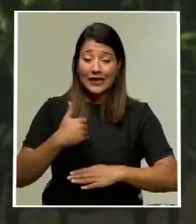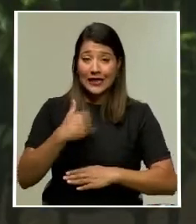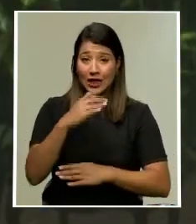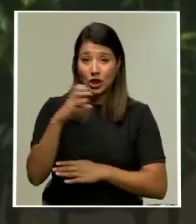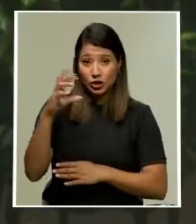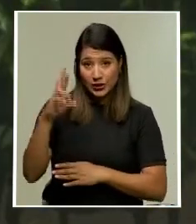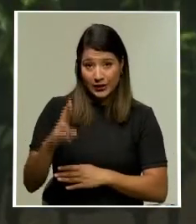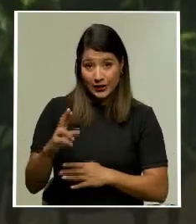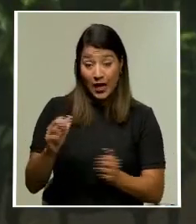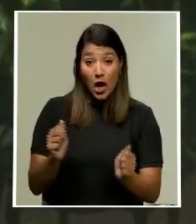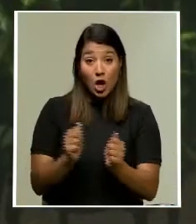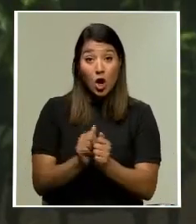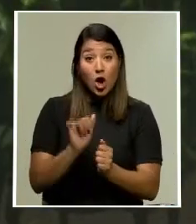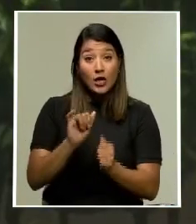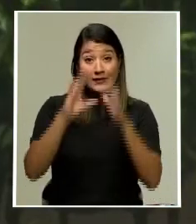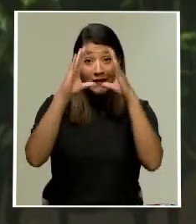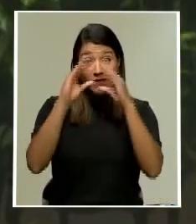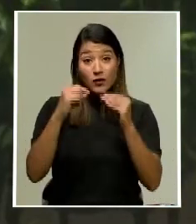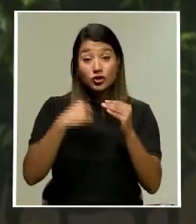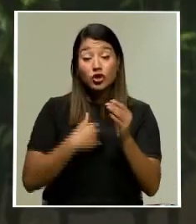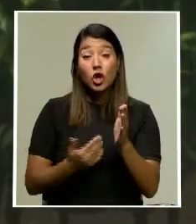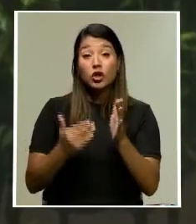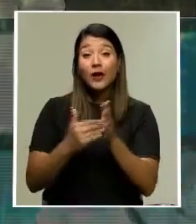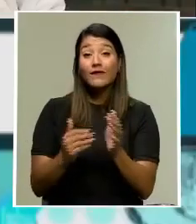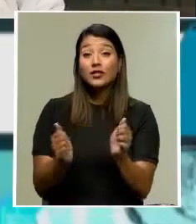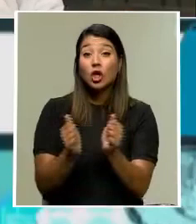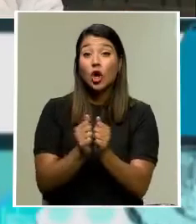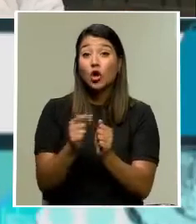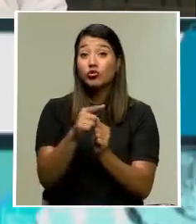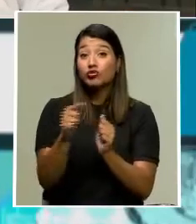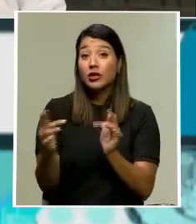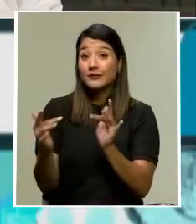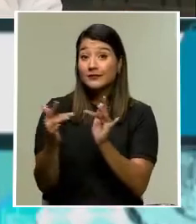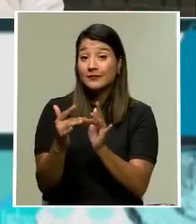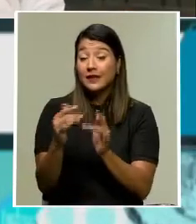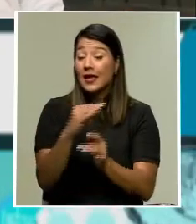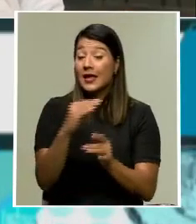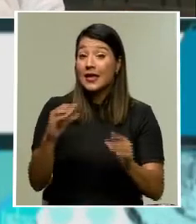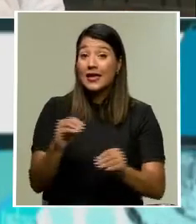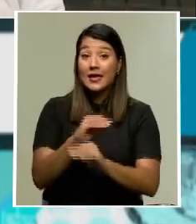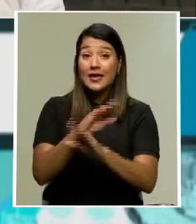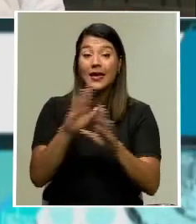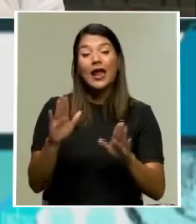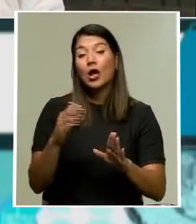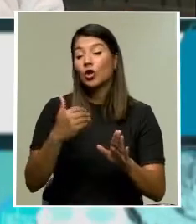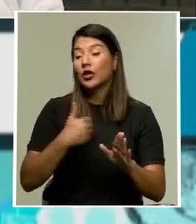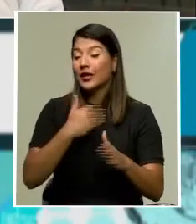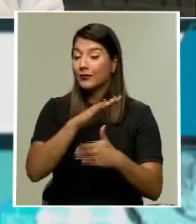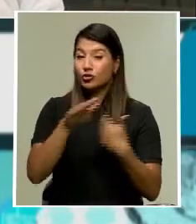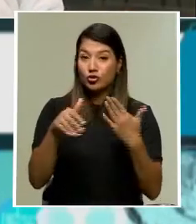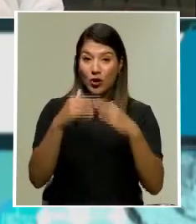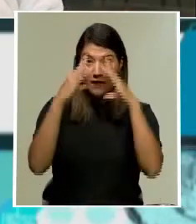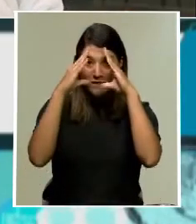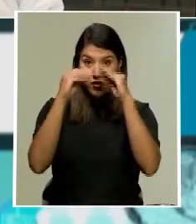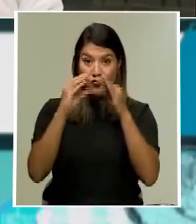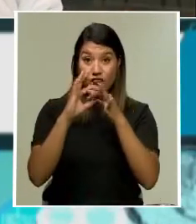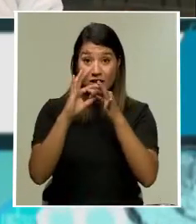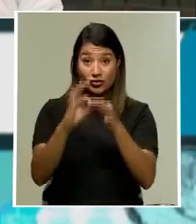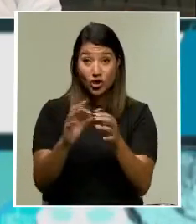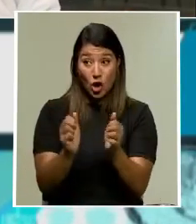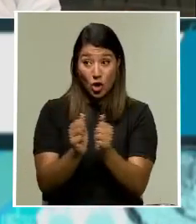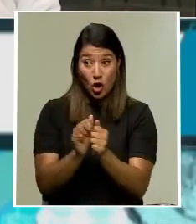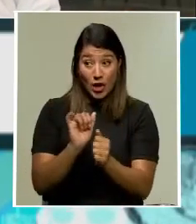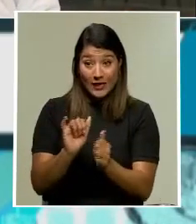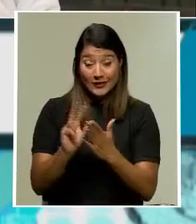con esta información vamos a regresar al set principal de Costa Rica Noticias y por supuesto tendremos todo lo relacionado a este